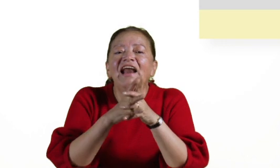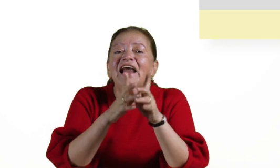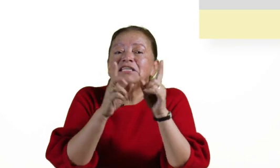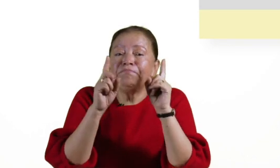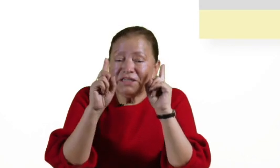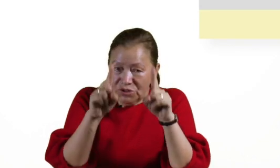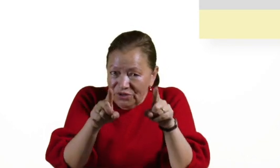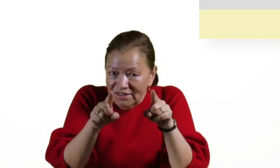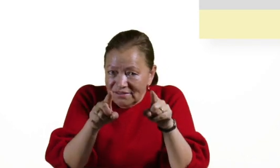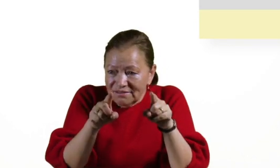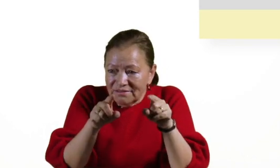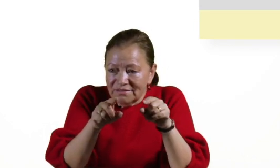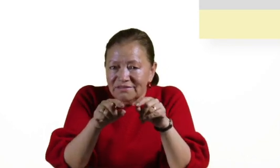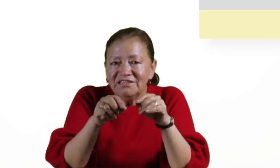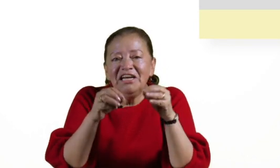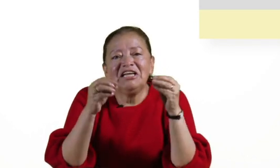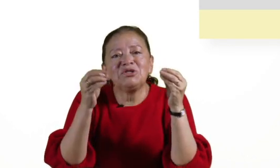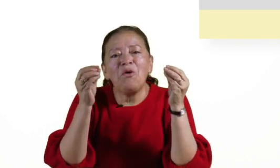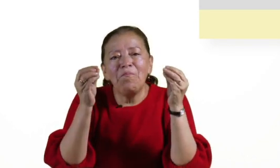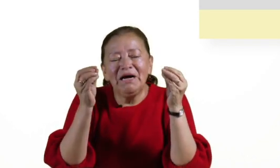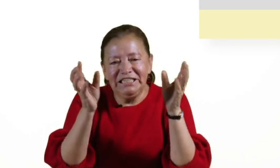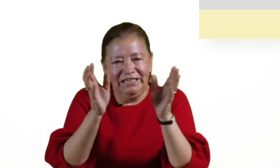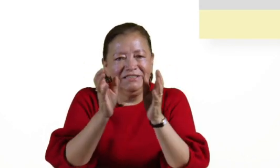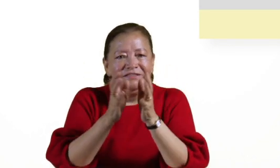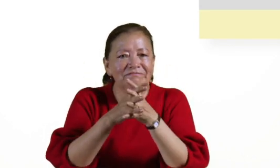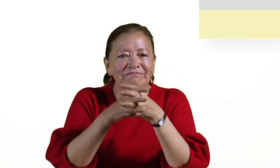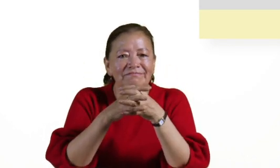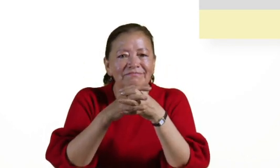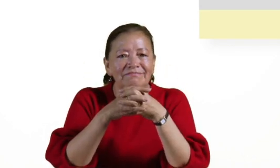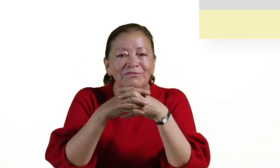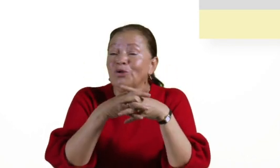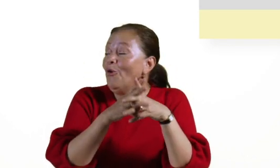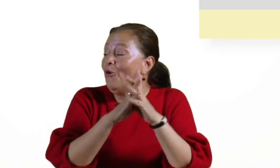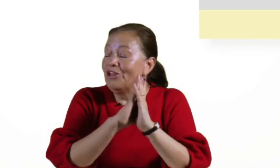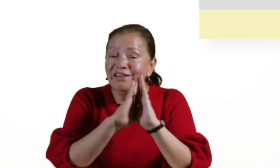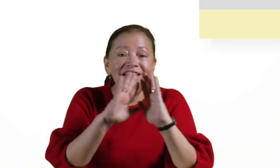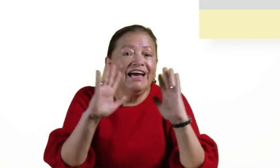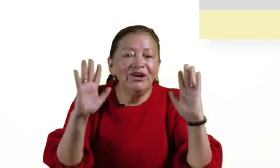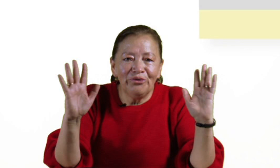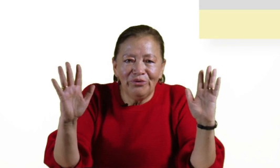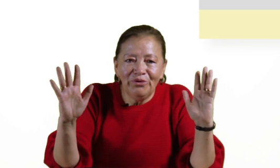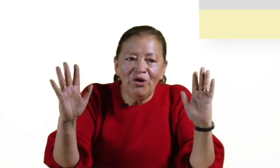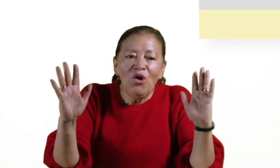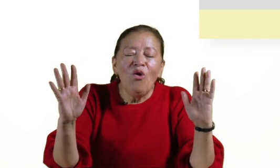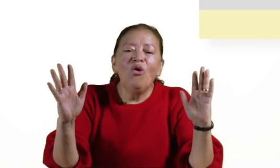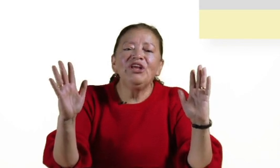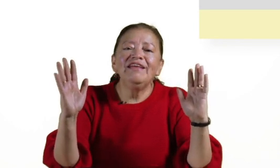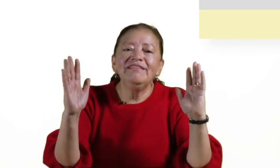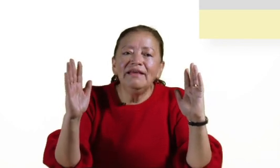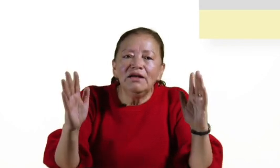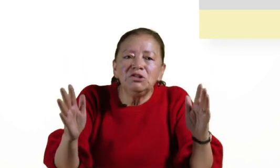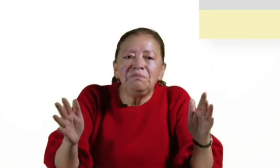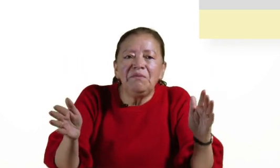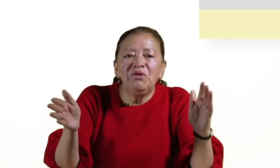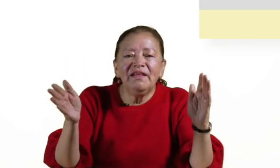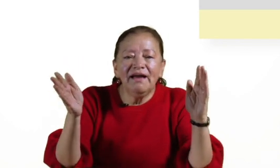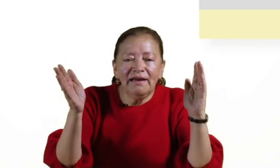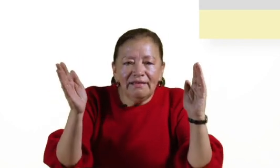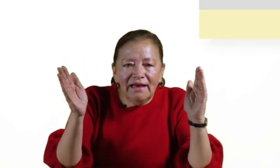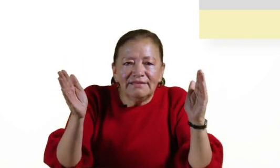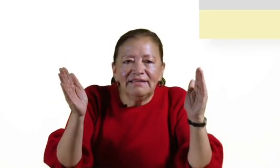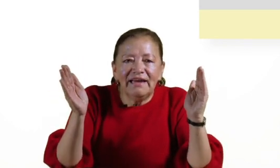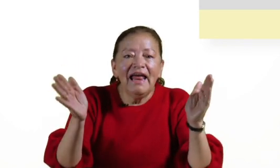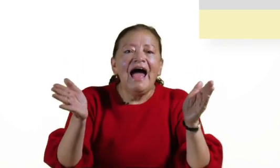es a las personas y a las compañías. Hoy en día no. Hoy en día los premios